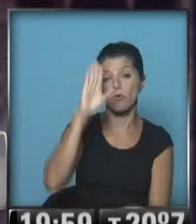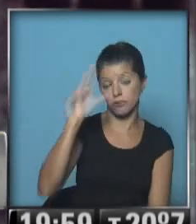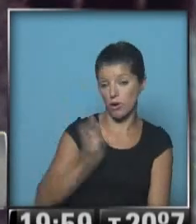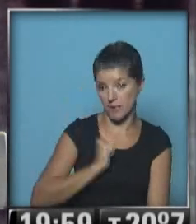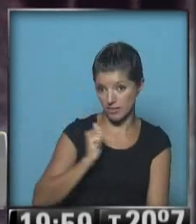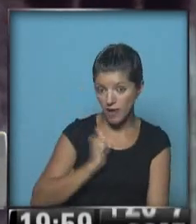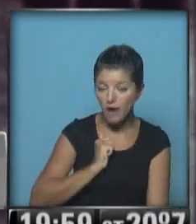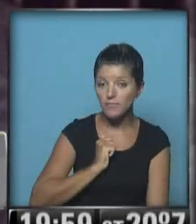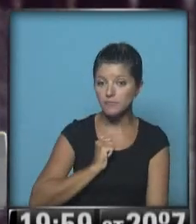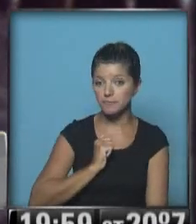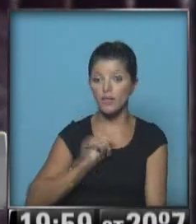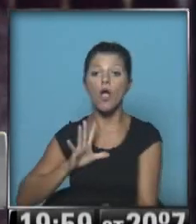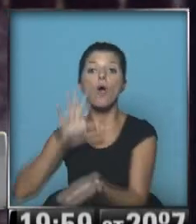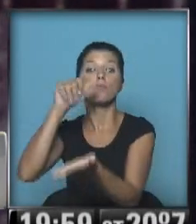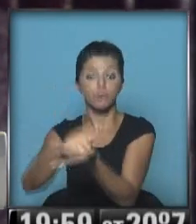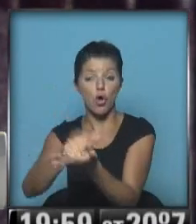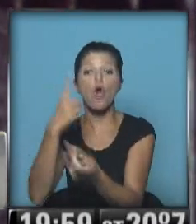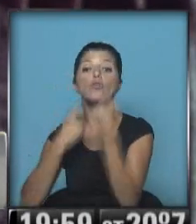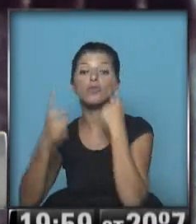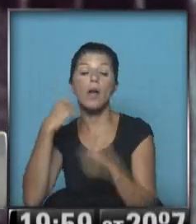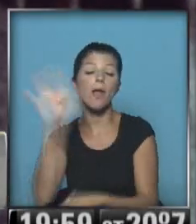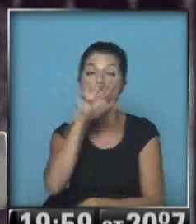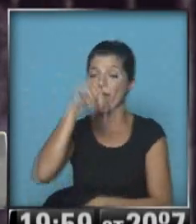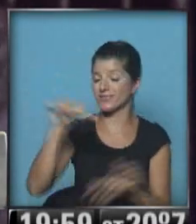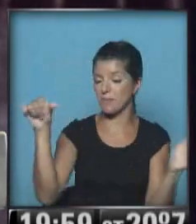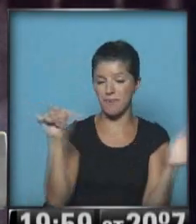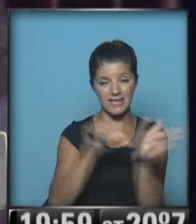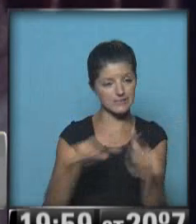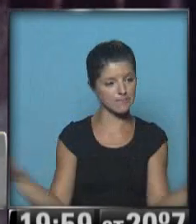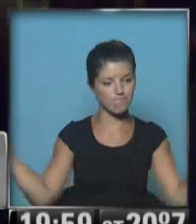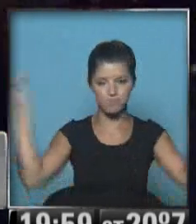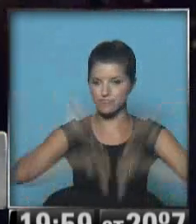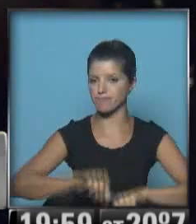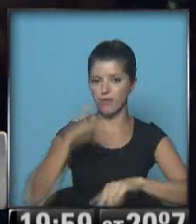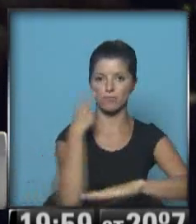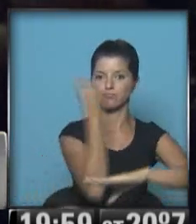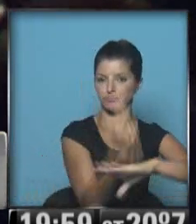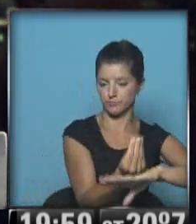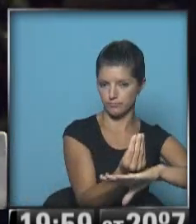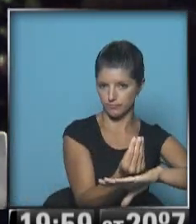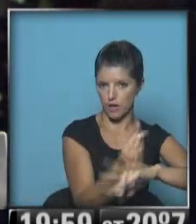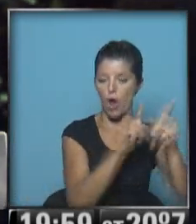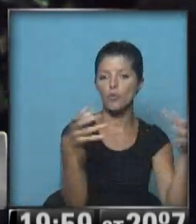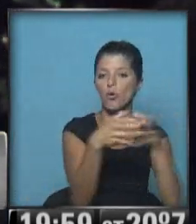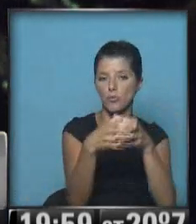constitucionales tomaban el poder o este país quedaba en manos de las fuerzas